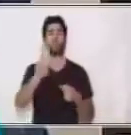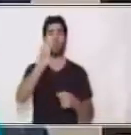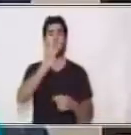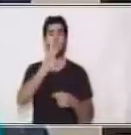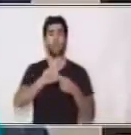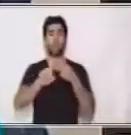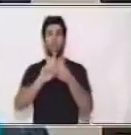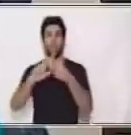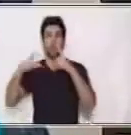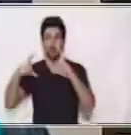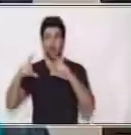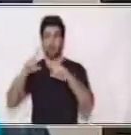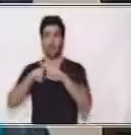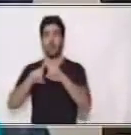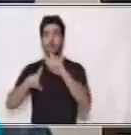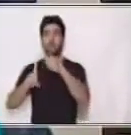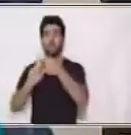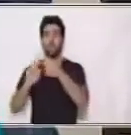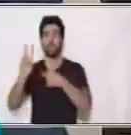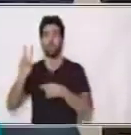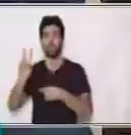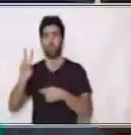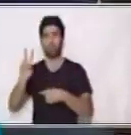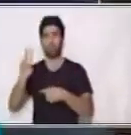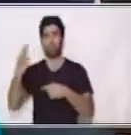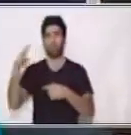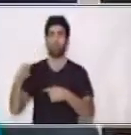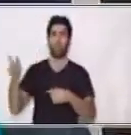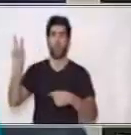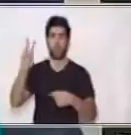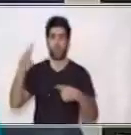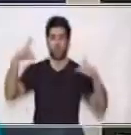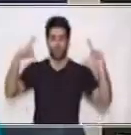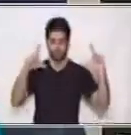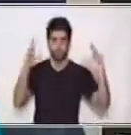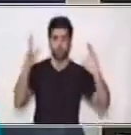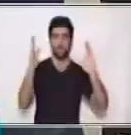X más 2 al cuadrado, cerramos el corchete,